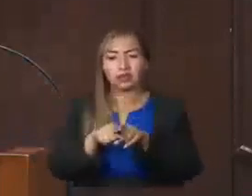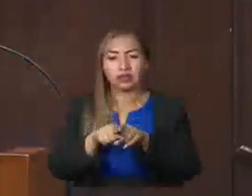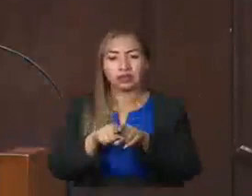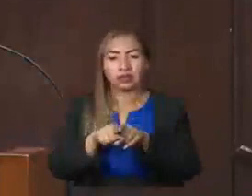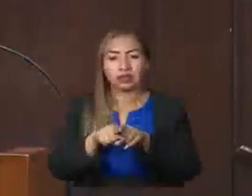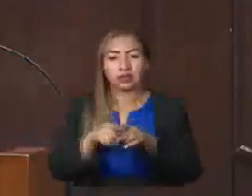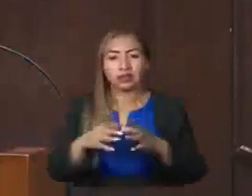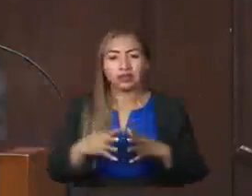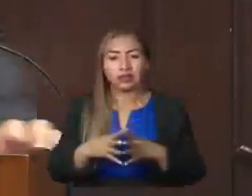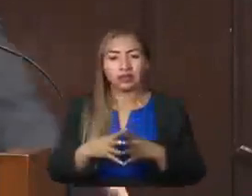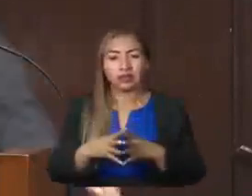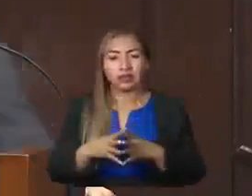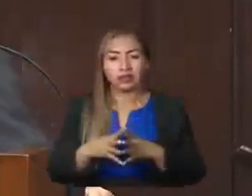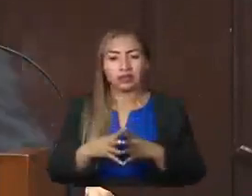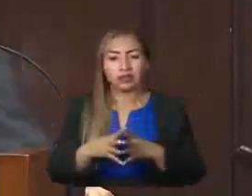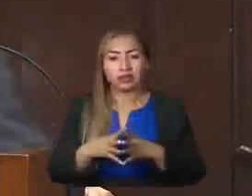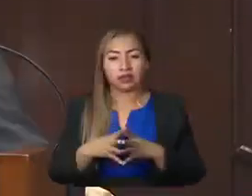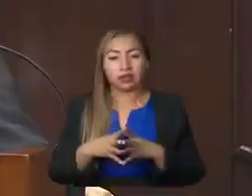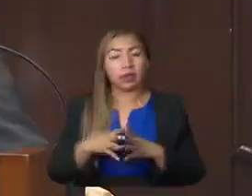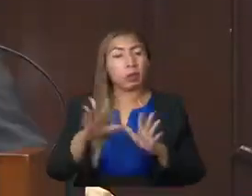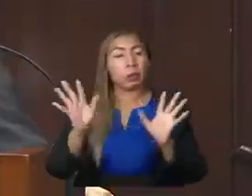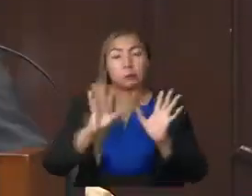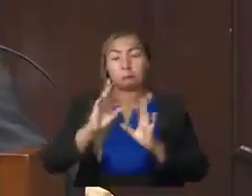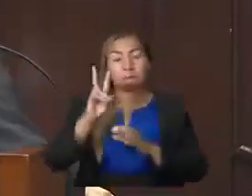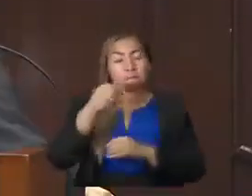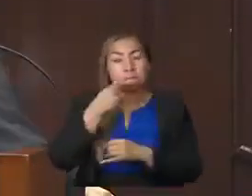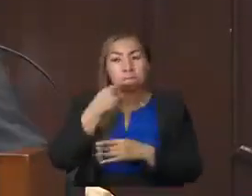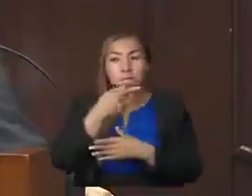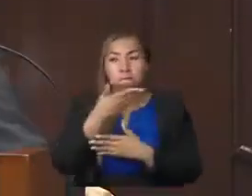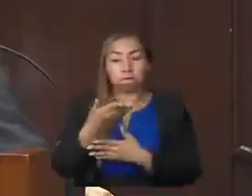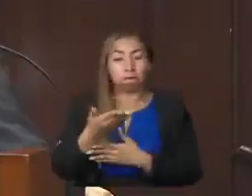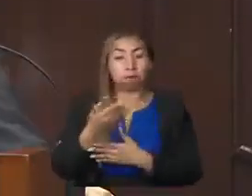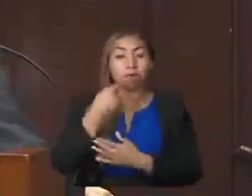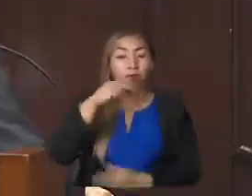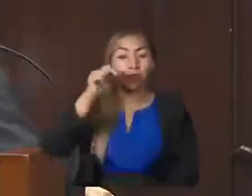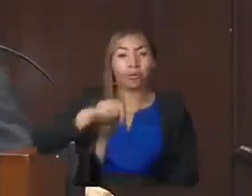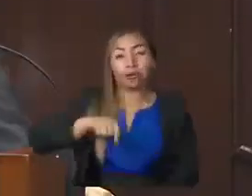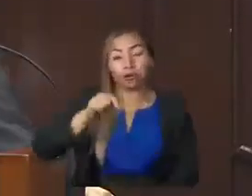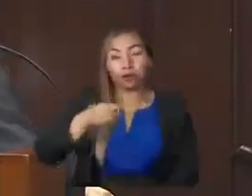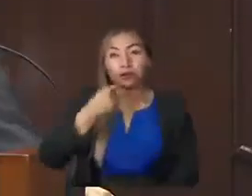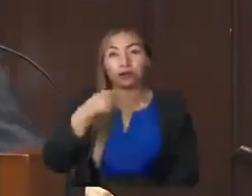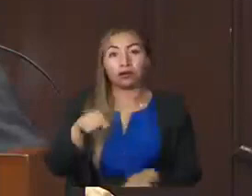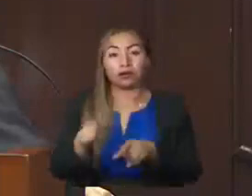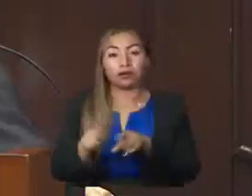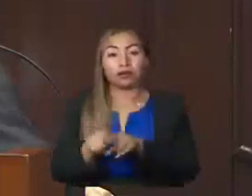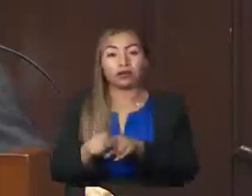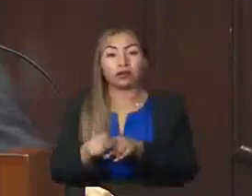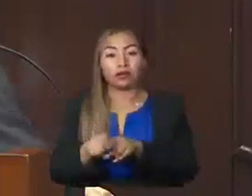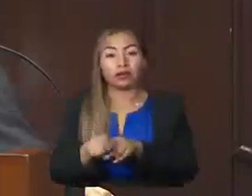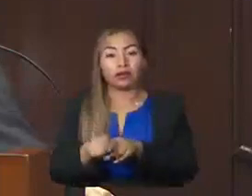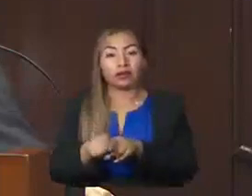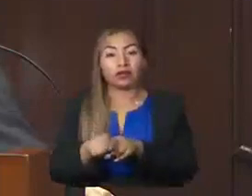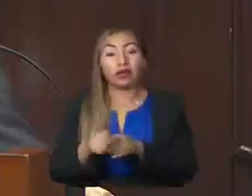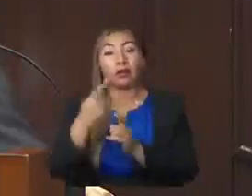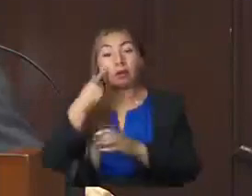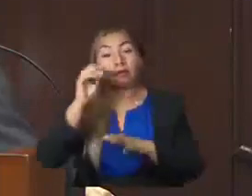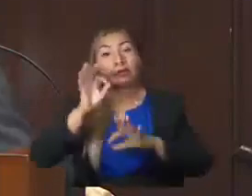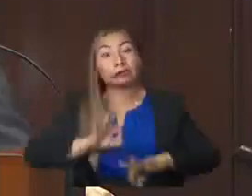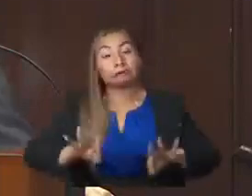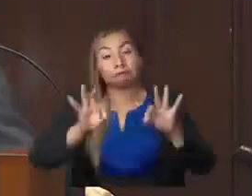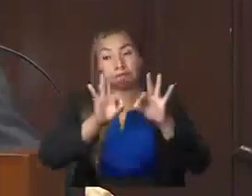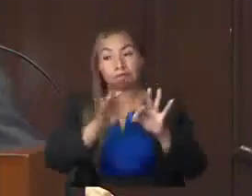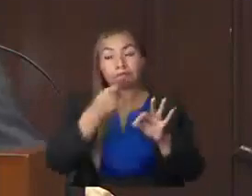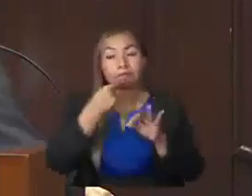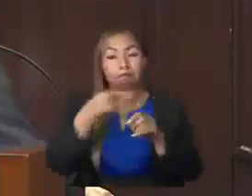liderazgo no lo es. Y hoy simplemente se requiere de encontrar eso que dispone